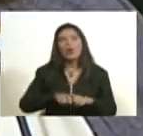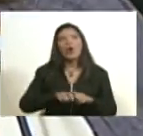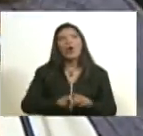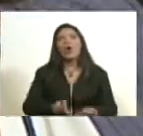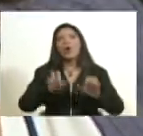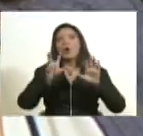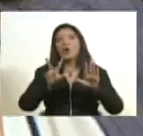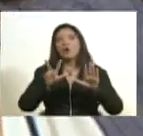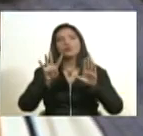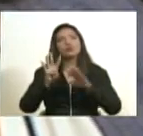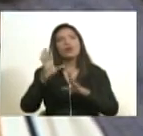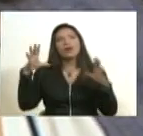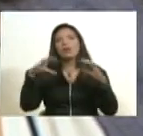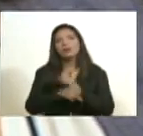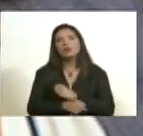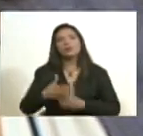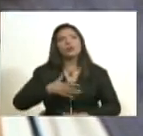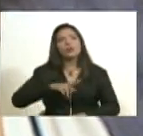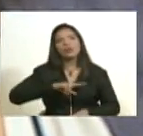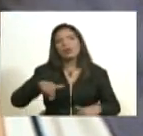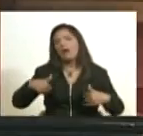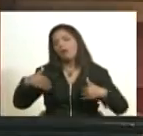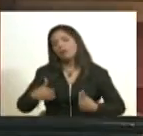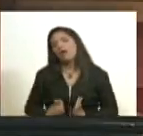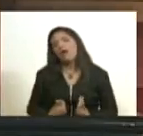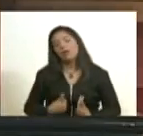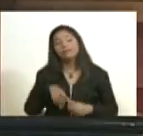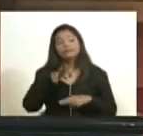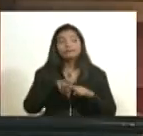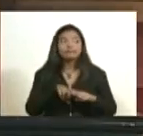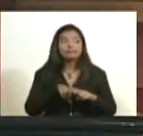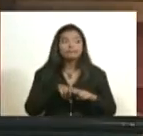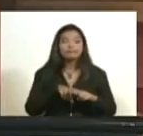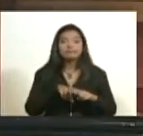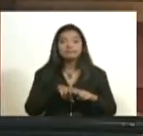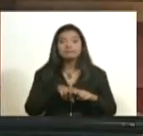noche y uno termina cansado de no hacer nada.